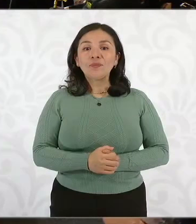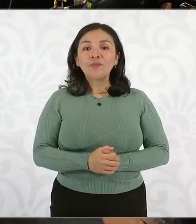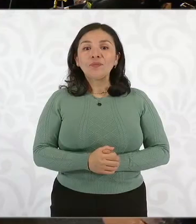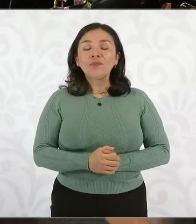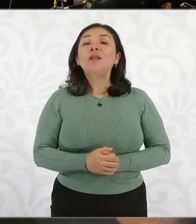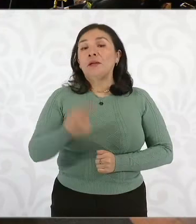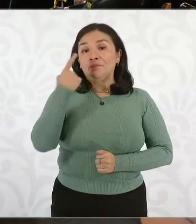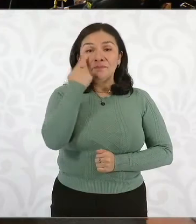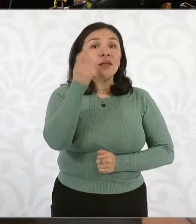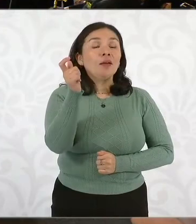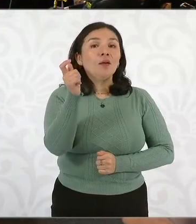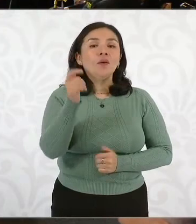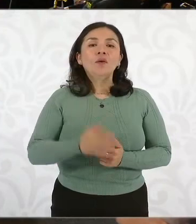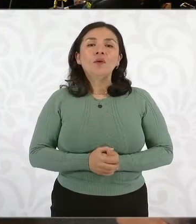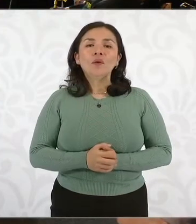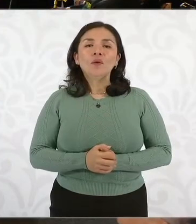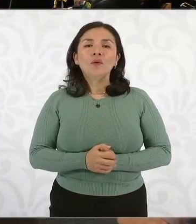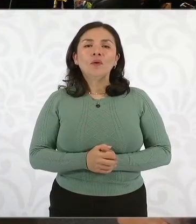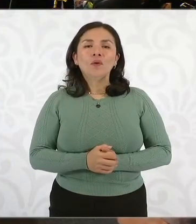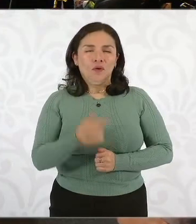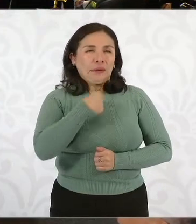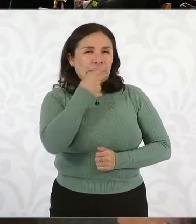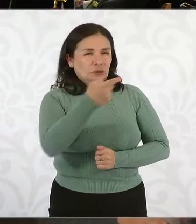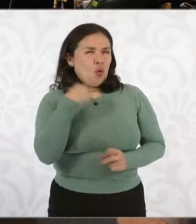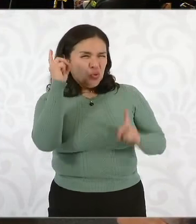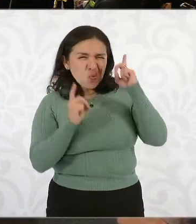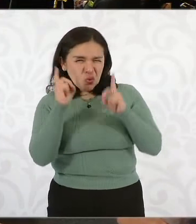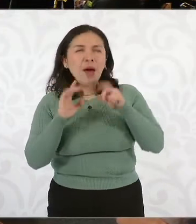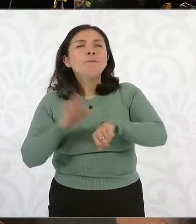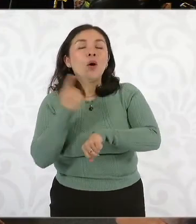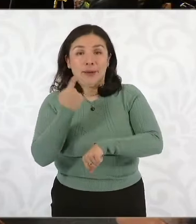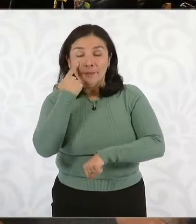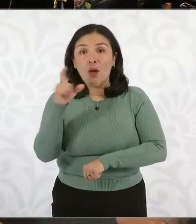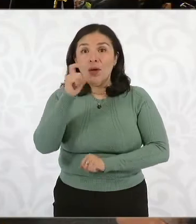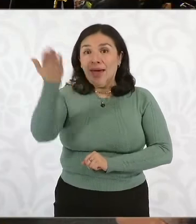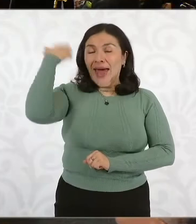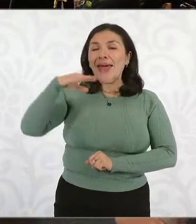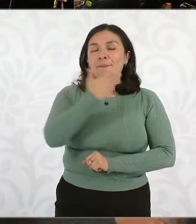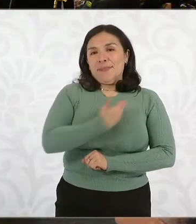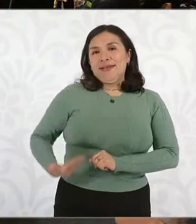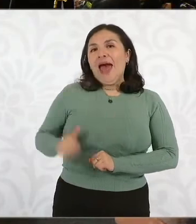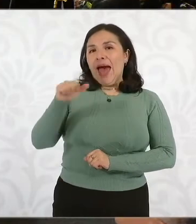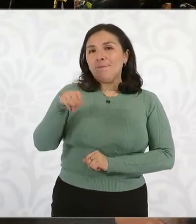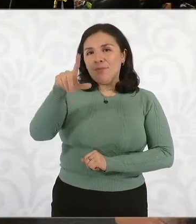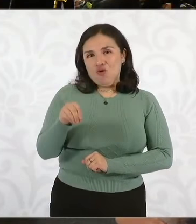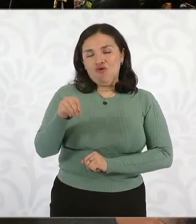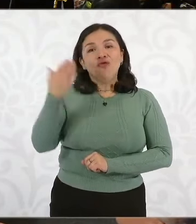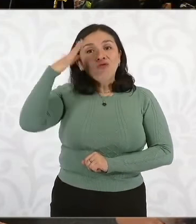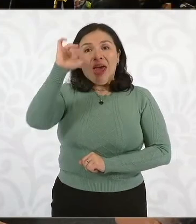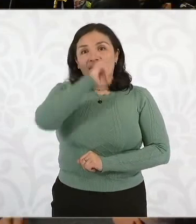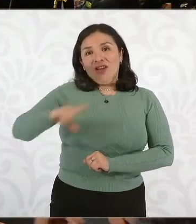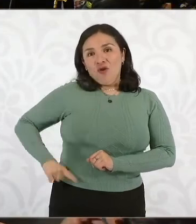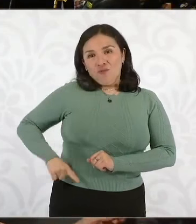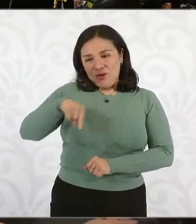Porque cuando vino, le voy a decir por qué tengo mi duda. Cuando el presidente López Obrador era jefe de gobierno de la